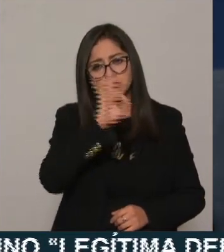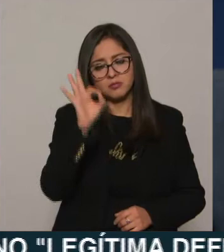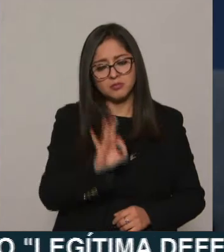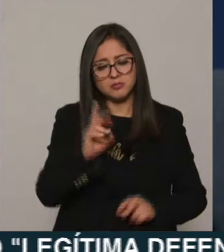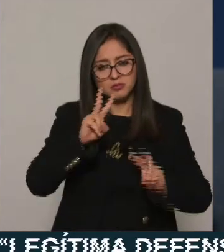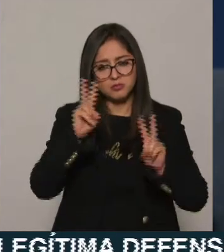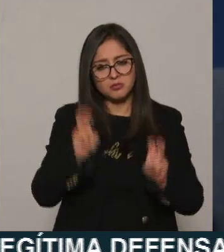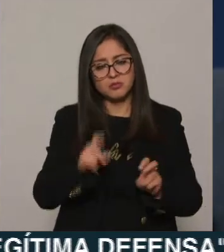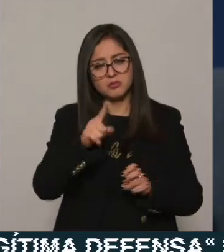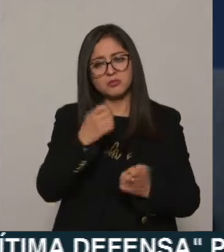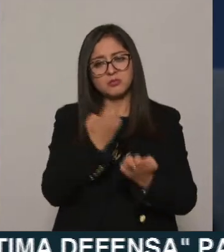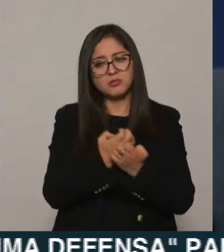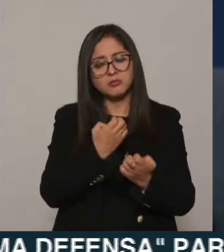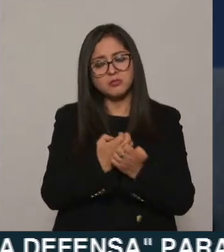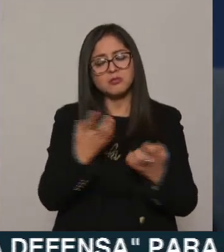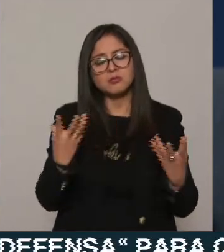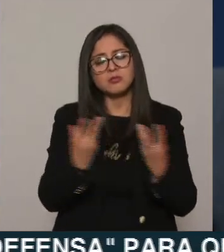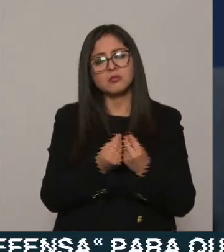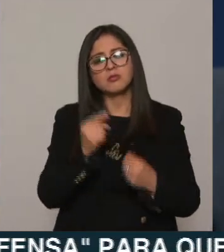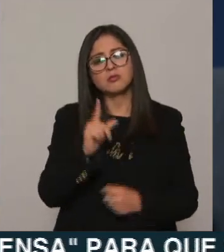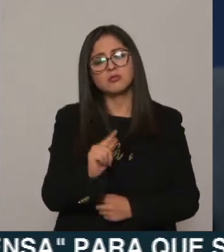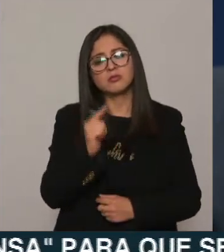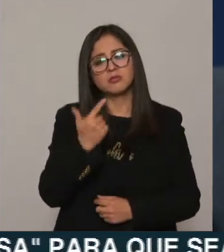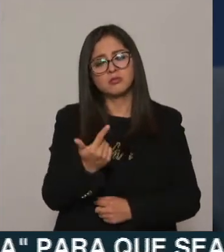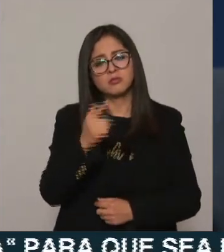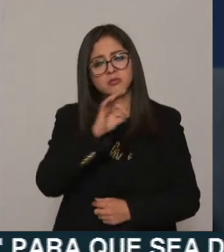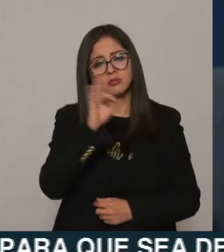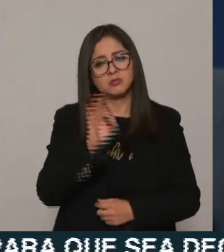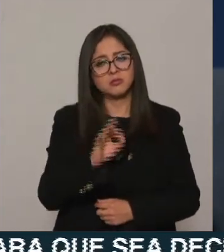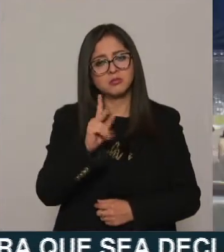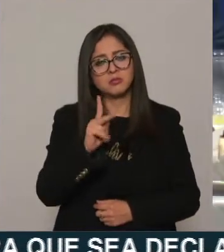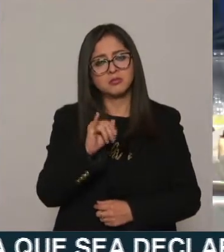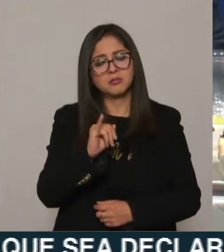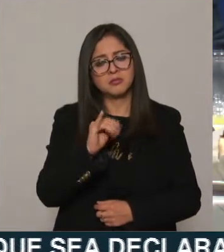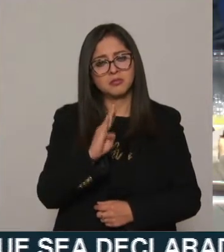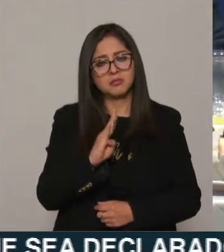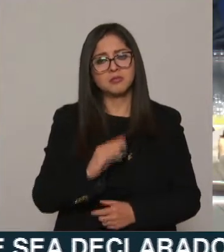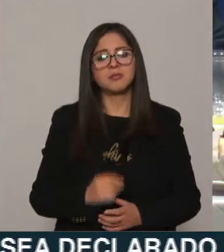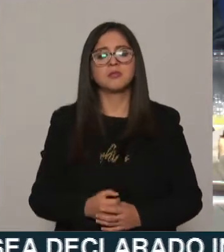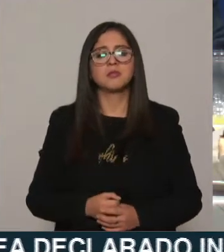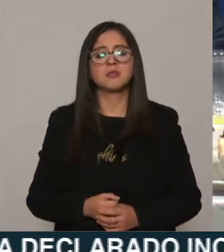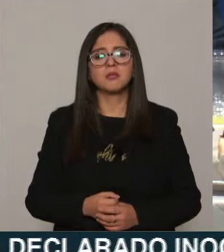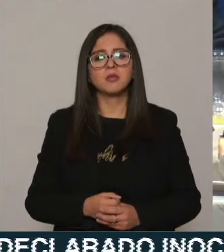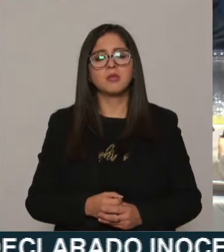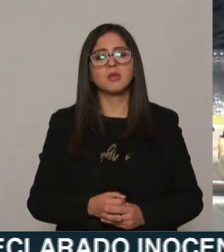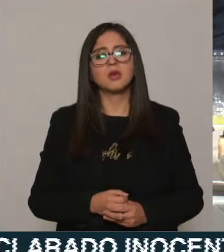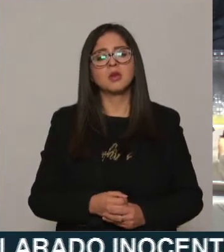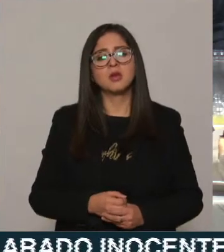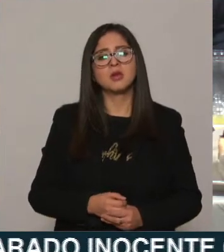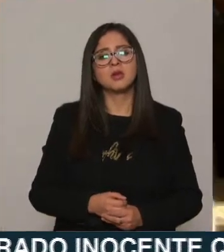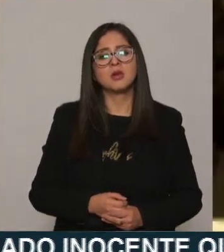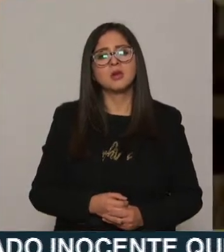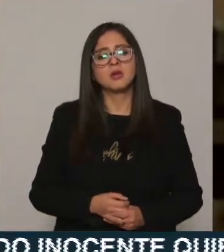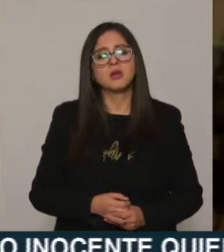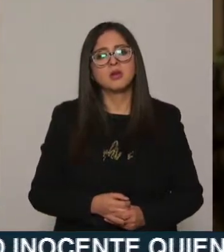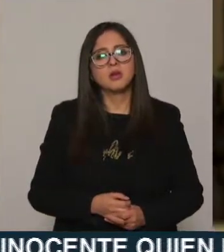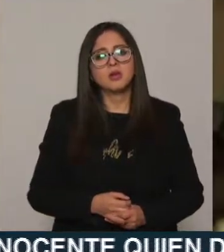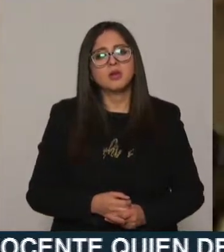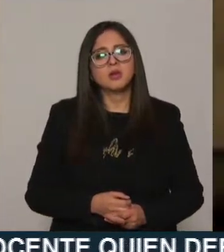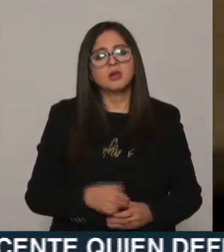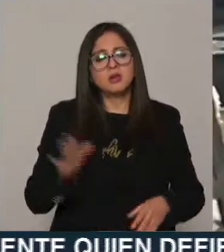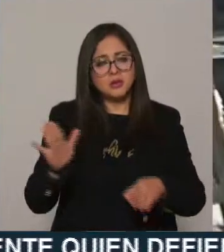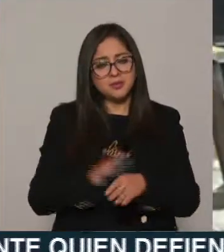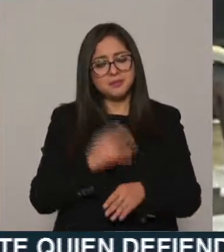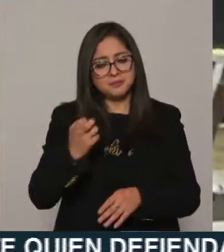economía formal produce el 77% del PIB. Señaló que es por esta razón que se debe trabajar en